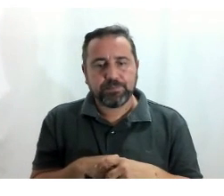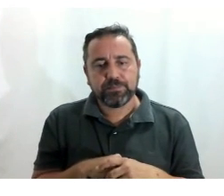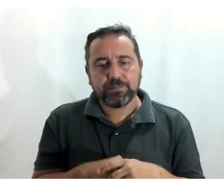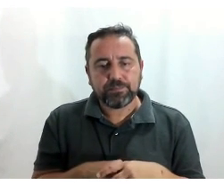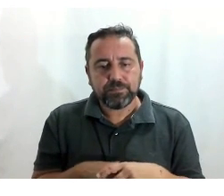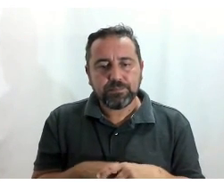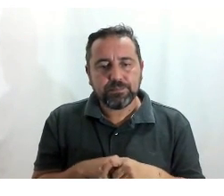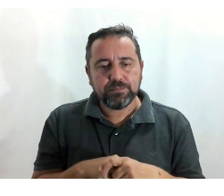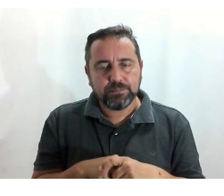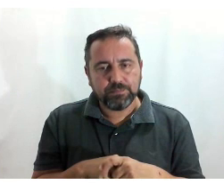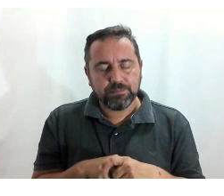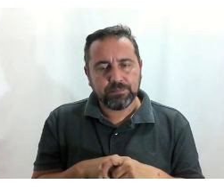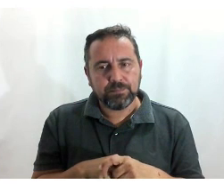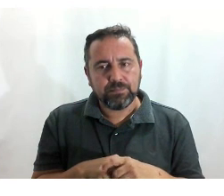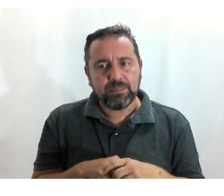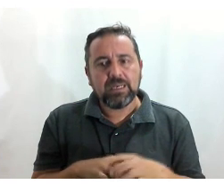Pues